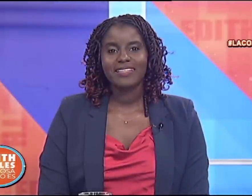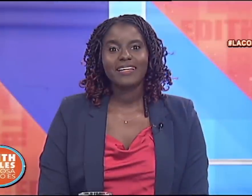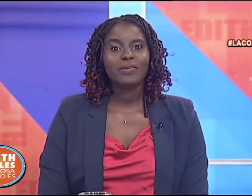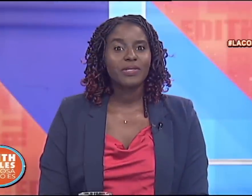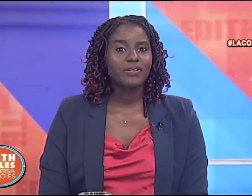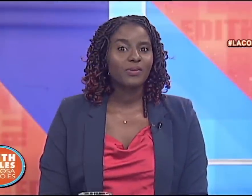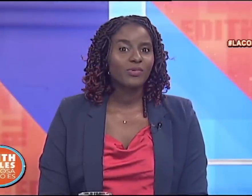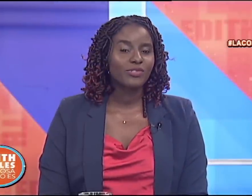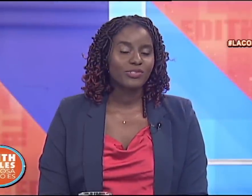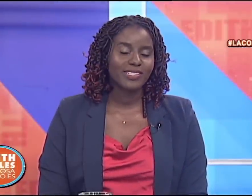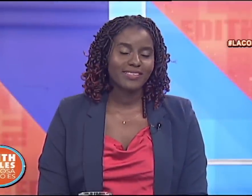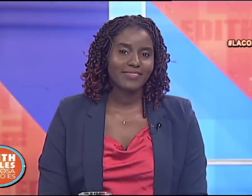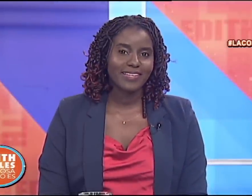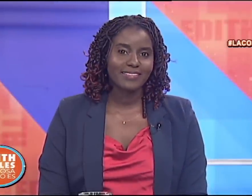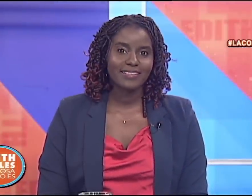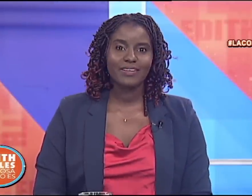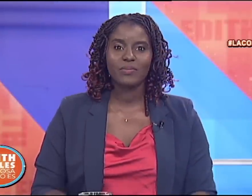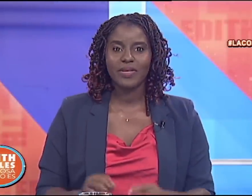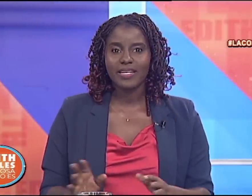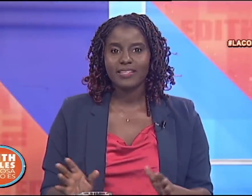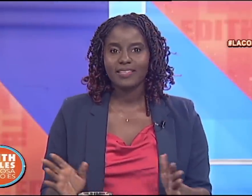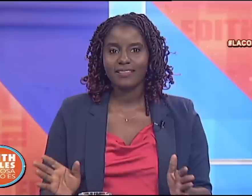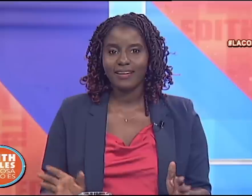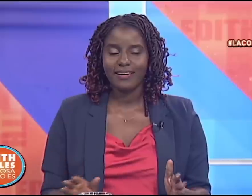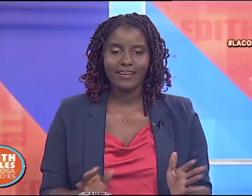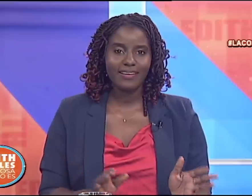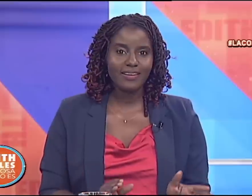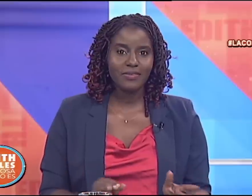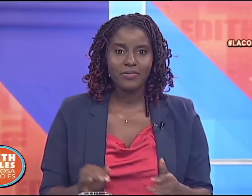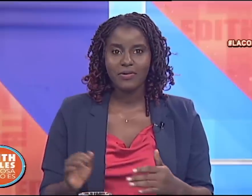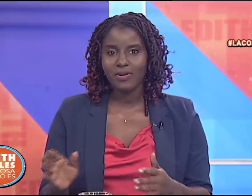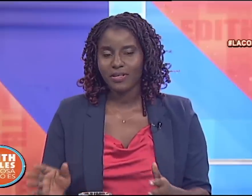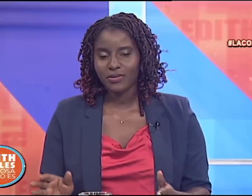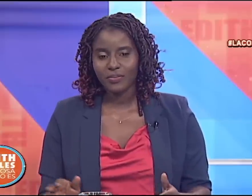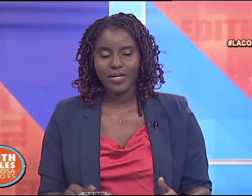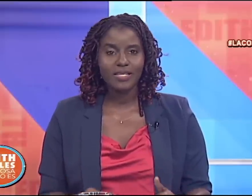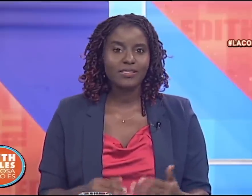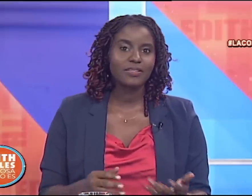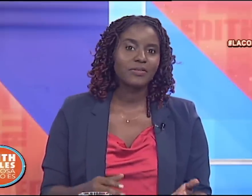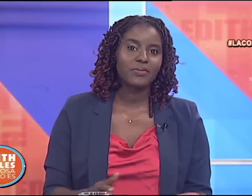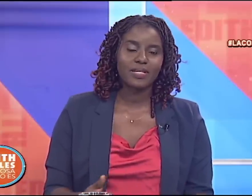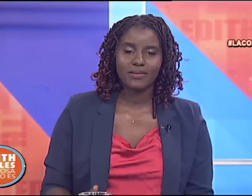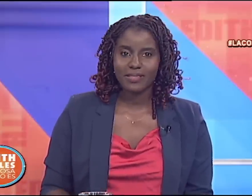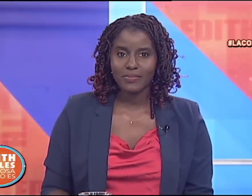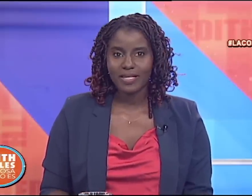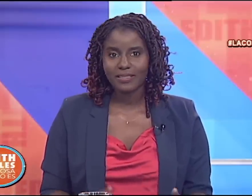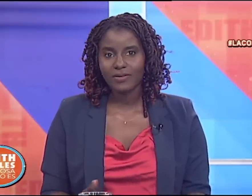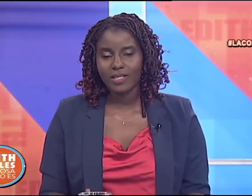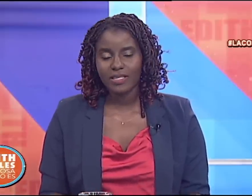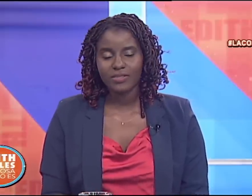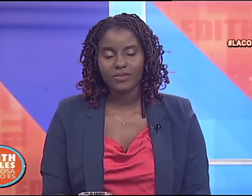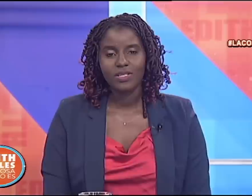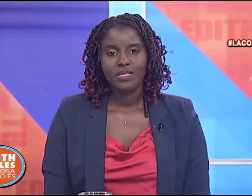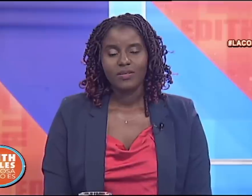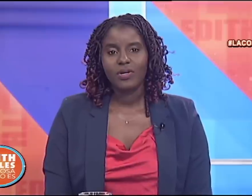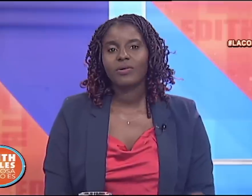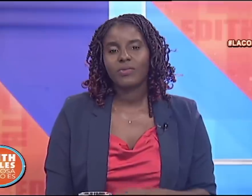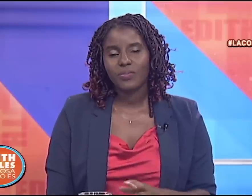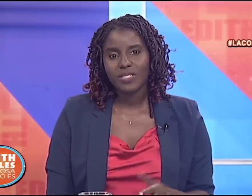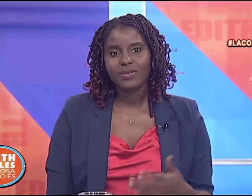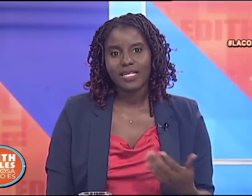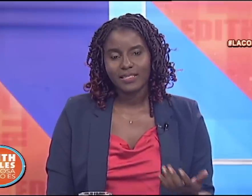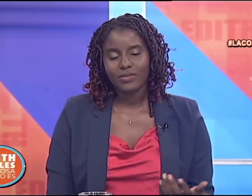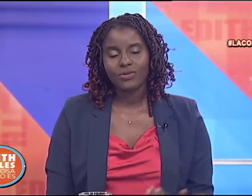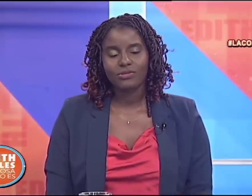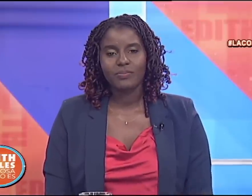El presidente ha repetido mucho esa frase, les conviene que se entregue aquí o en cualquier otro país, aquí o en cualquier otra parte, y lo ha dicho. Bueno,